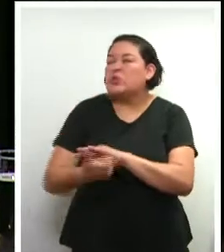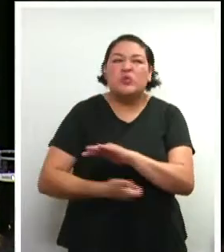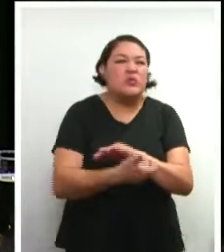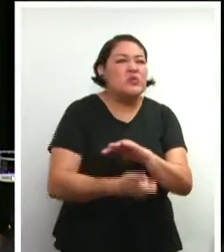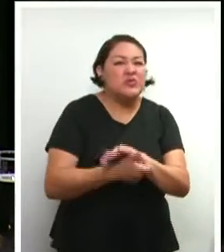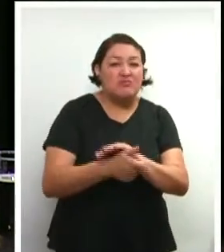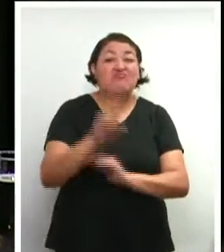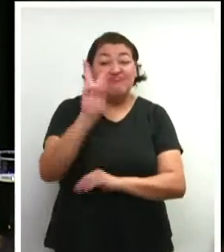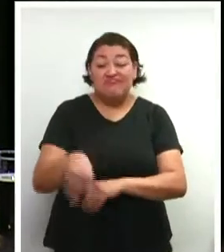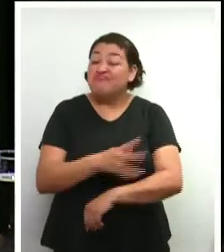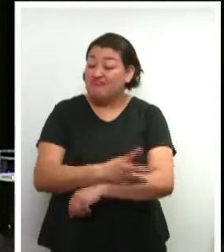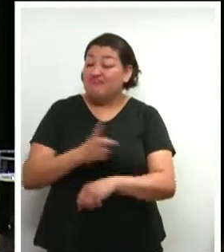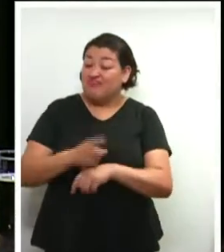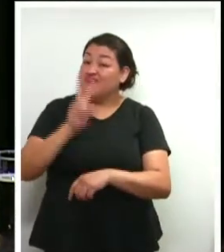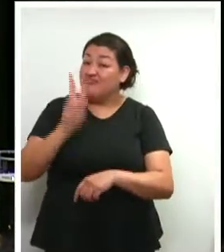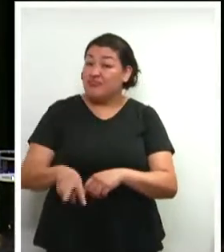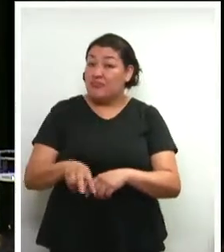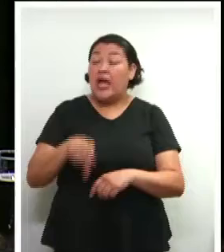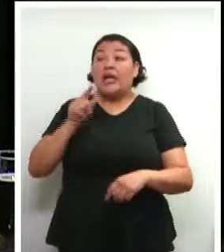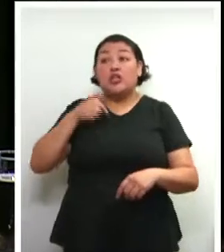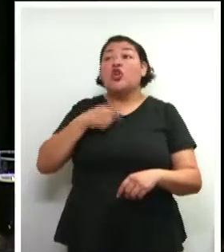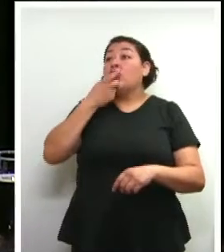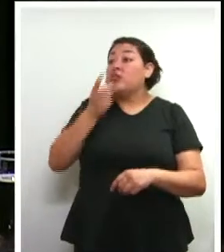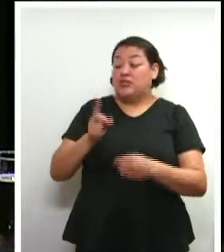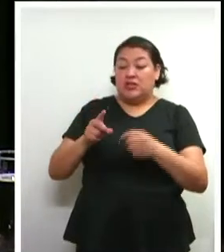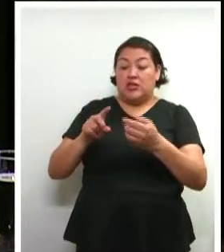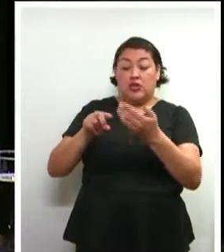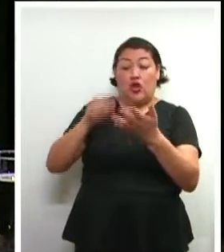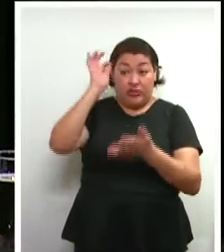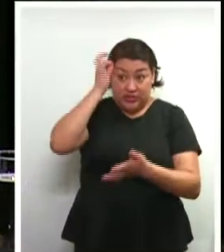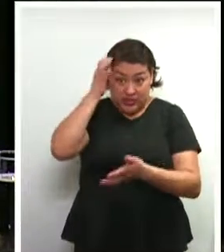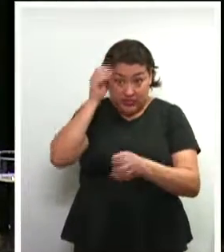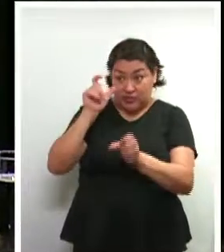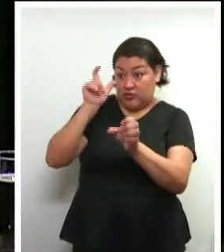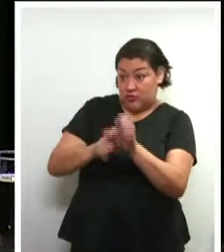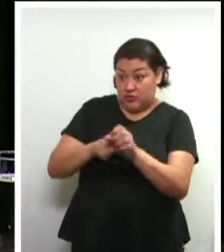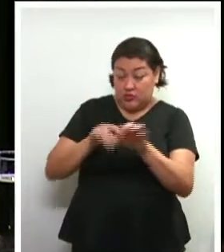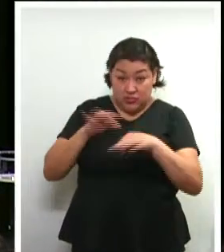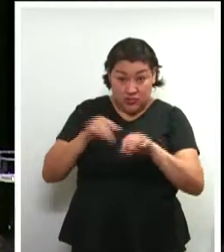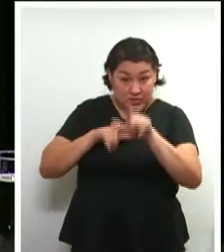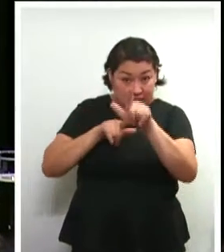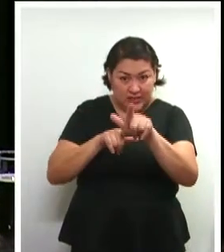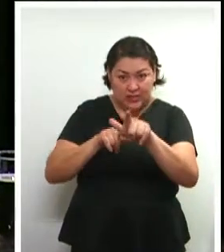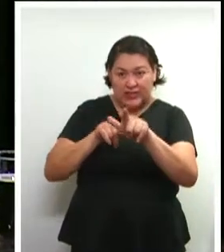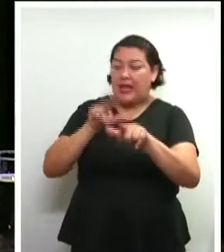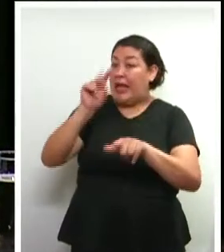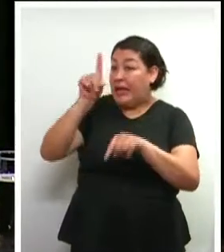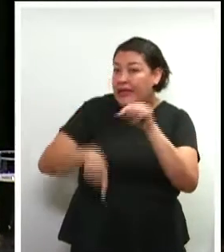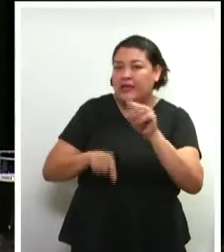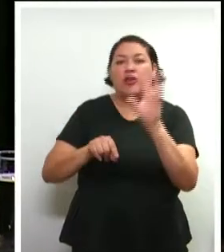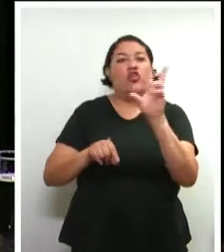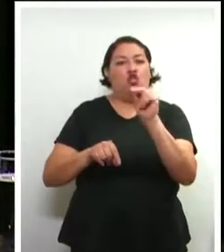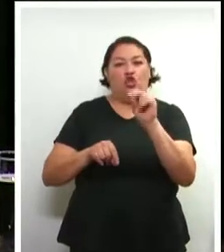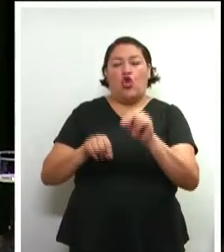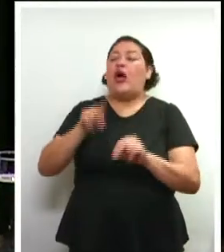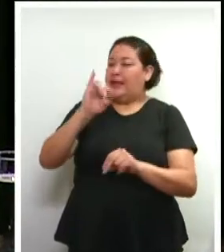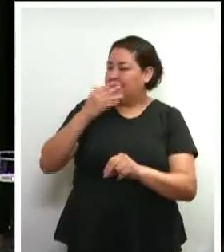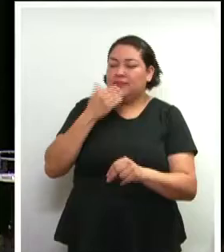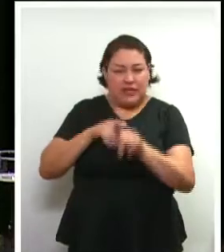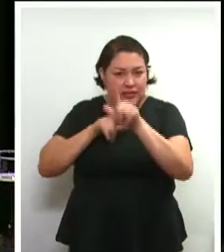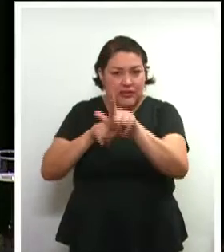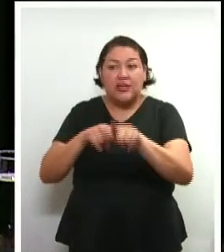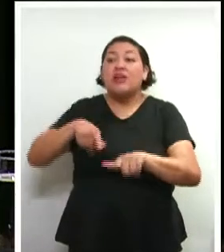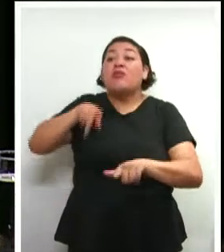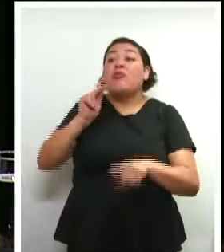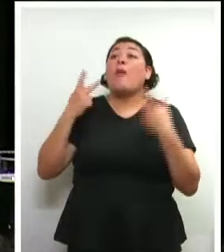no debe existir este servicio profesional de carrera. Lo que estoy diciendo es que debe existir, pero que esa no es la forma de combatir el